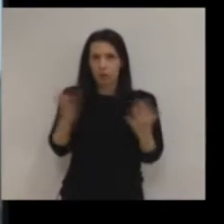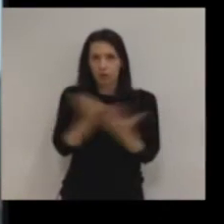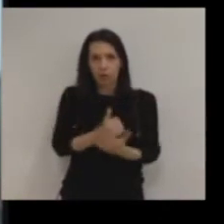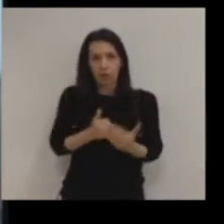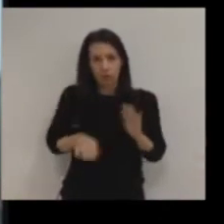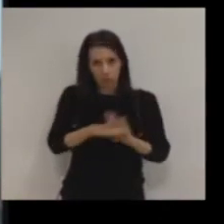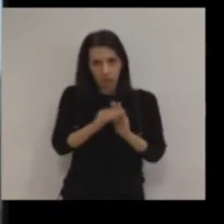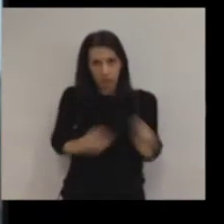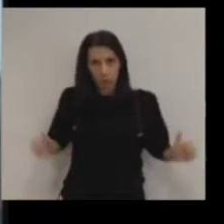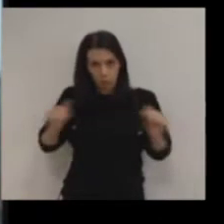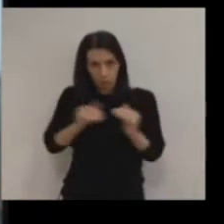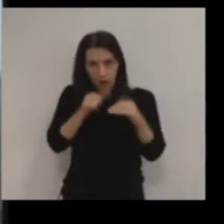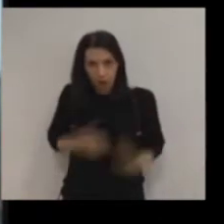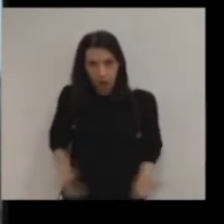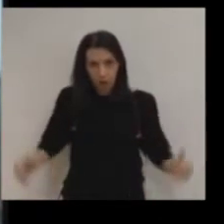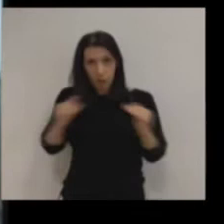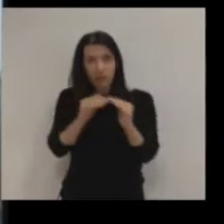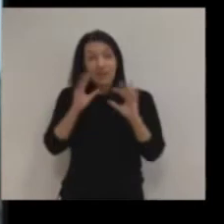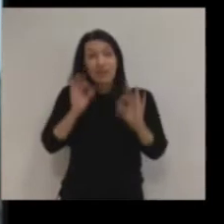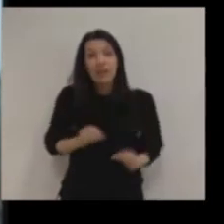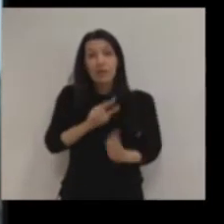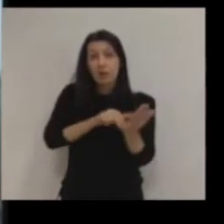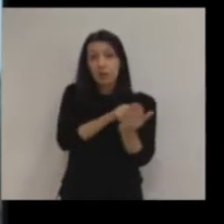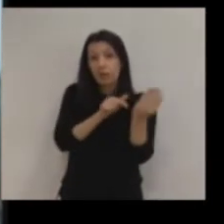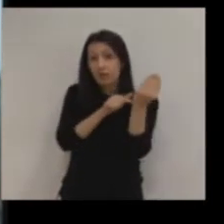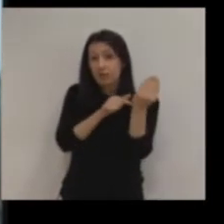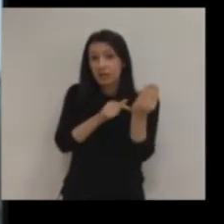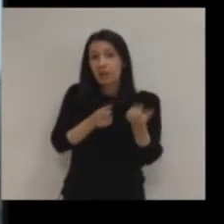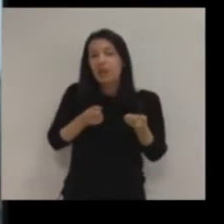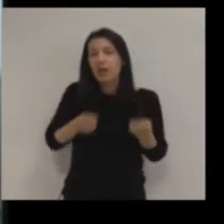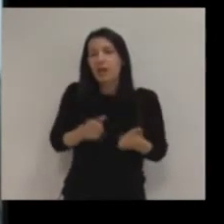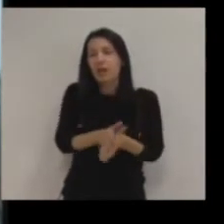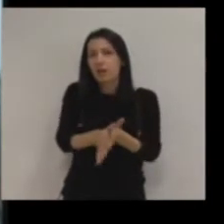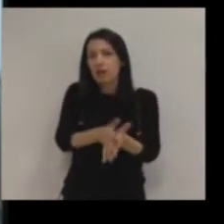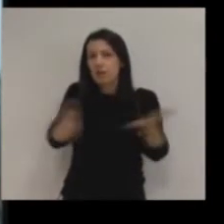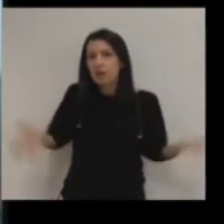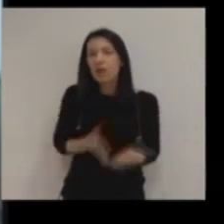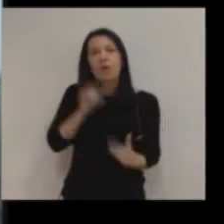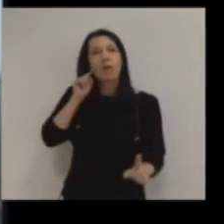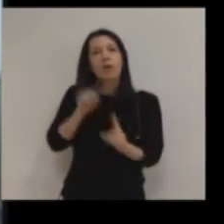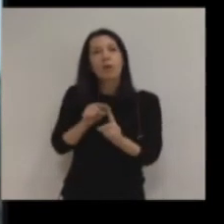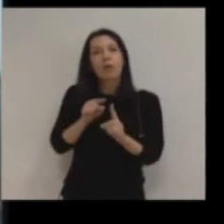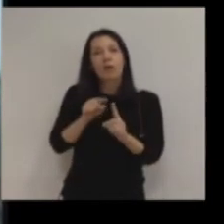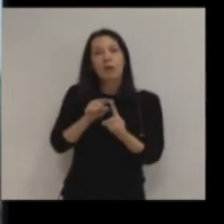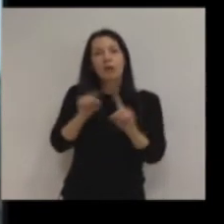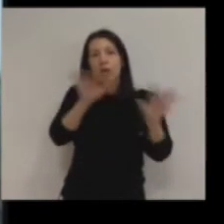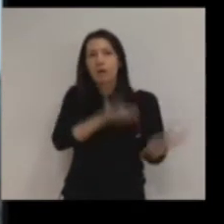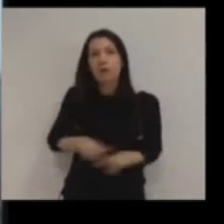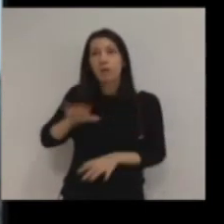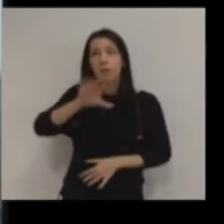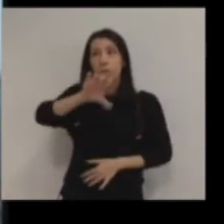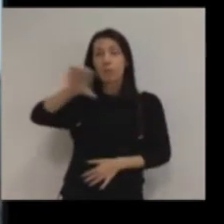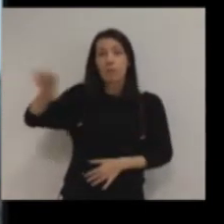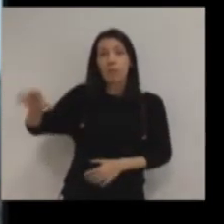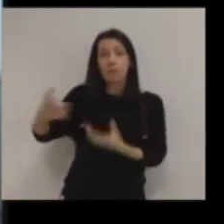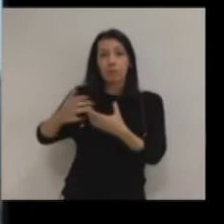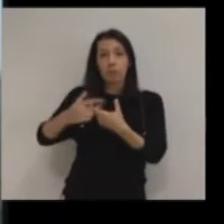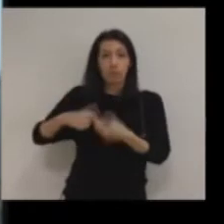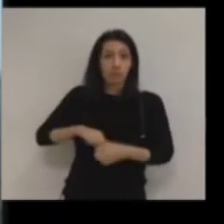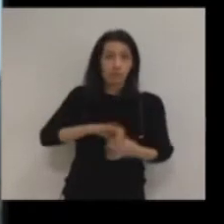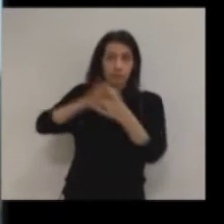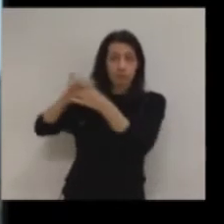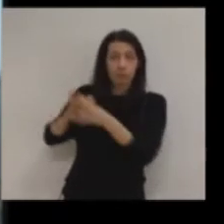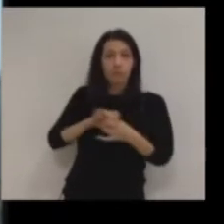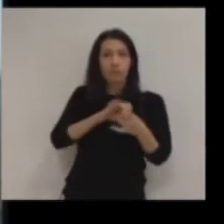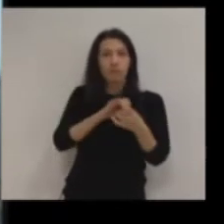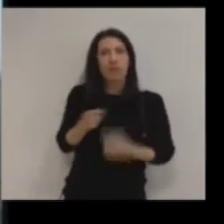siendo iguales, pero la Convención yo creo que da un impulso para convencer a los Estados miembros que están